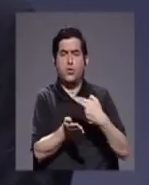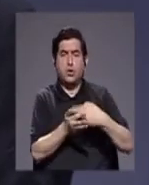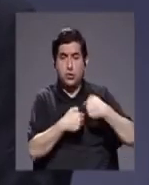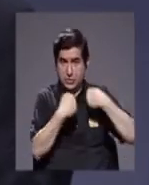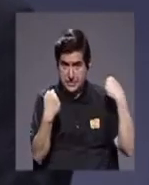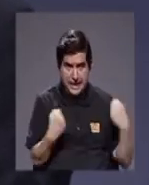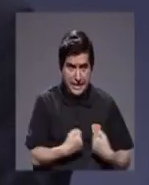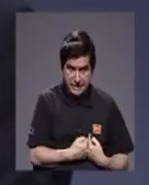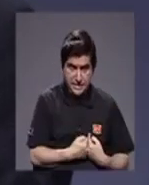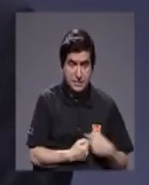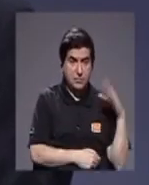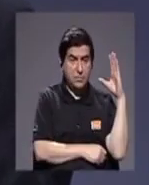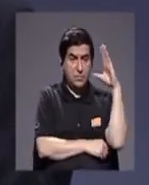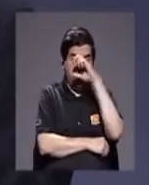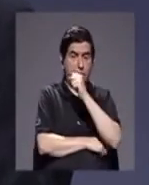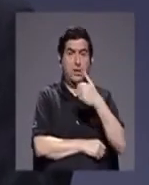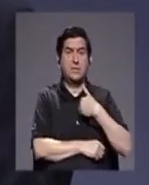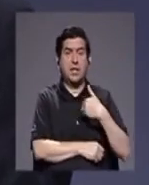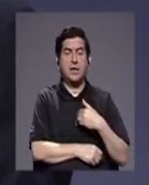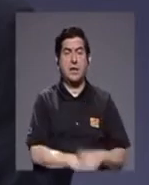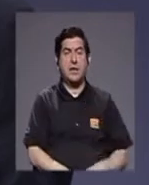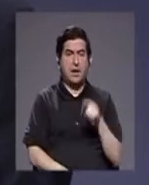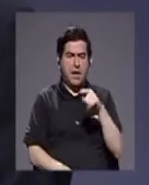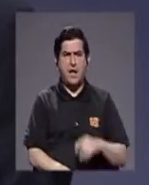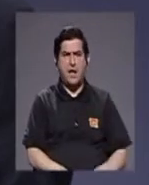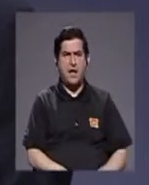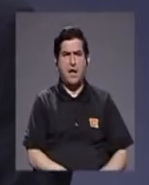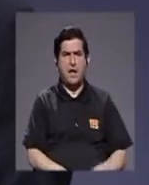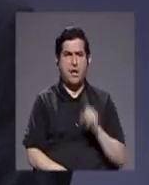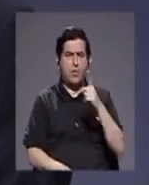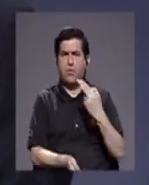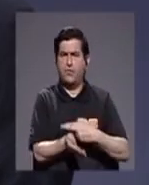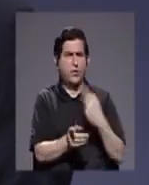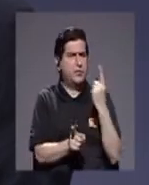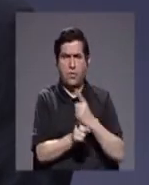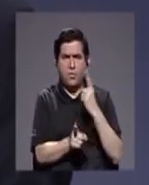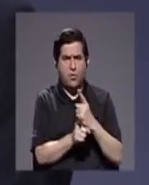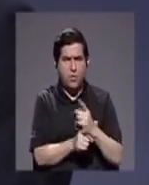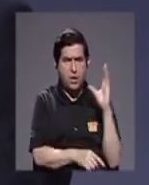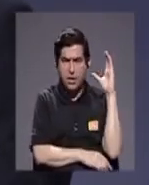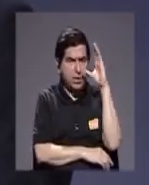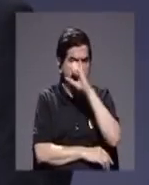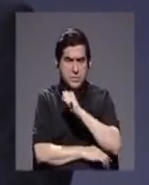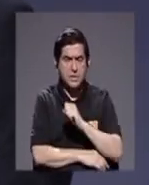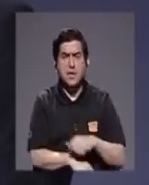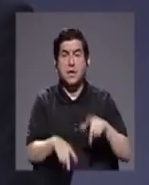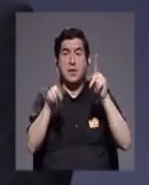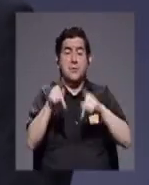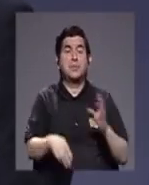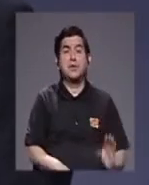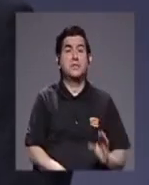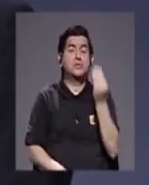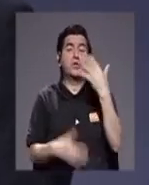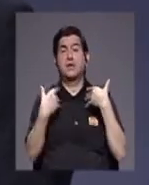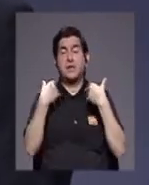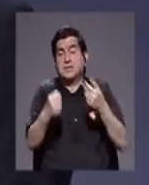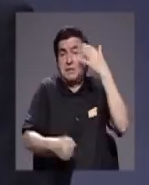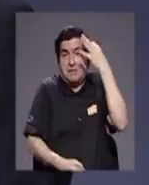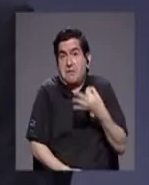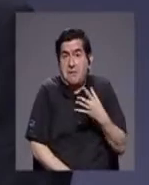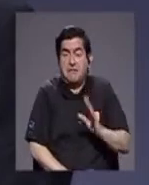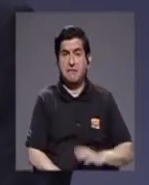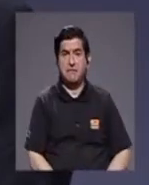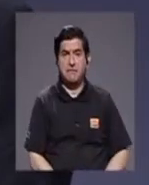cardíaca, se ha dado cuenta que tenía arritmias, por ejemplo, que lo afectaban y que no se estaba percatando porque era una persona joven y saludable.